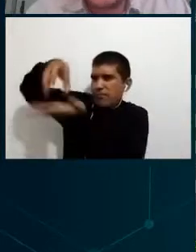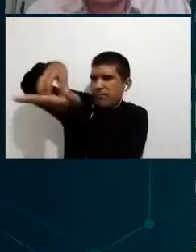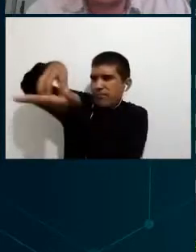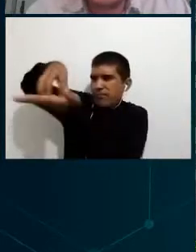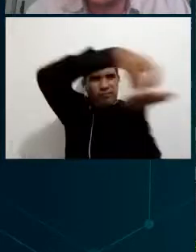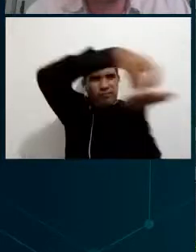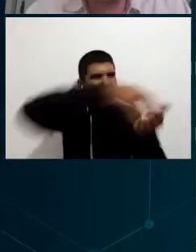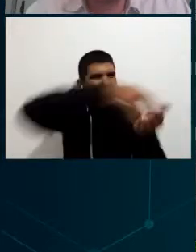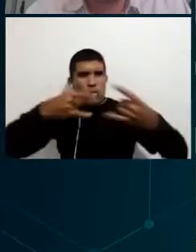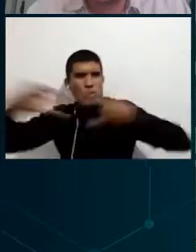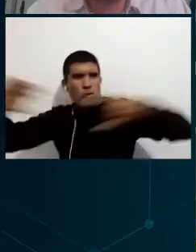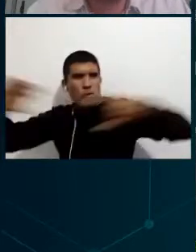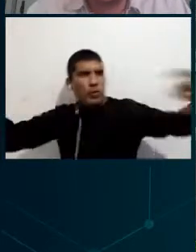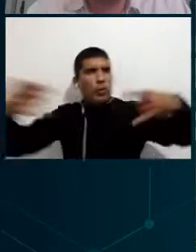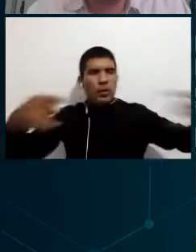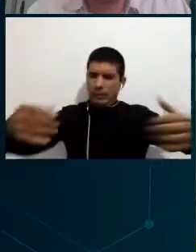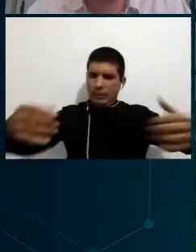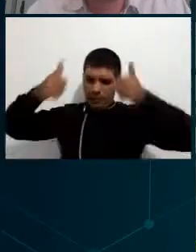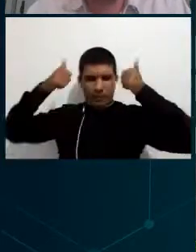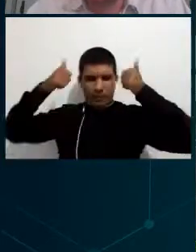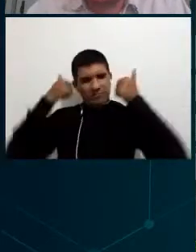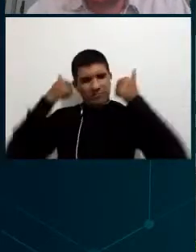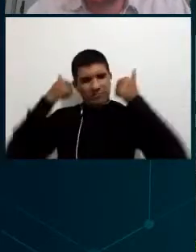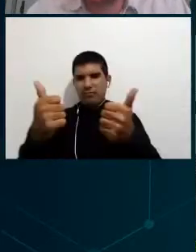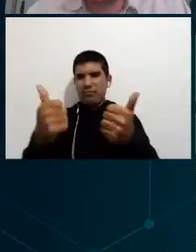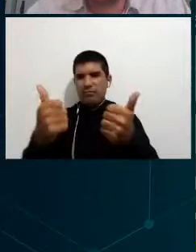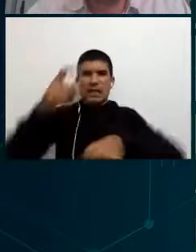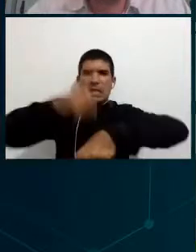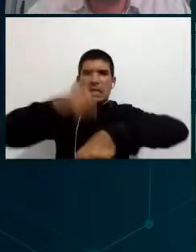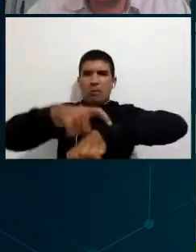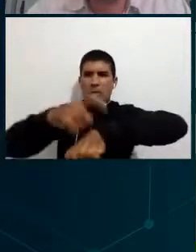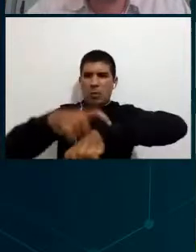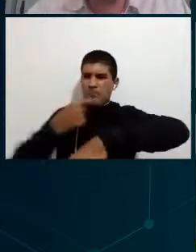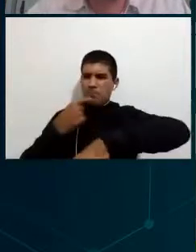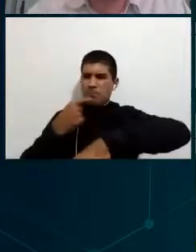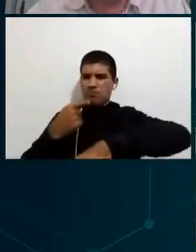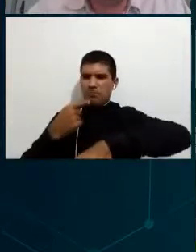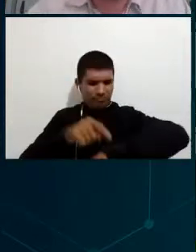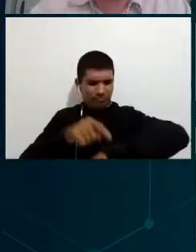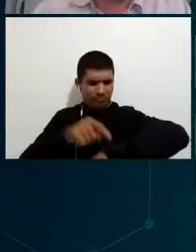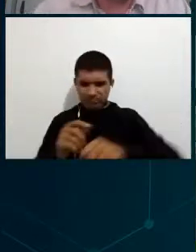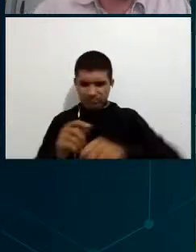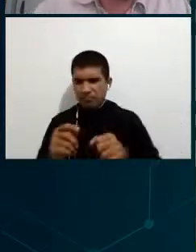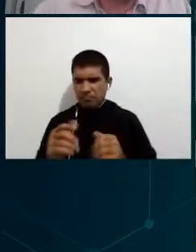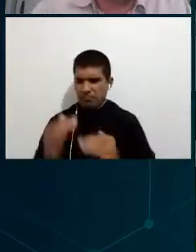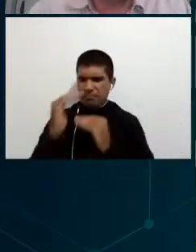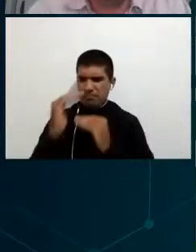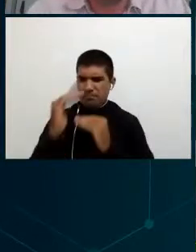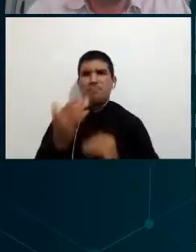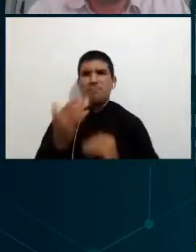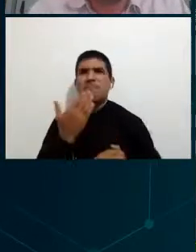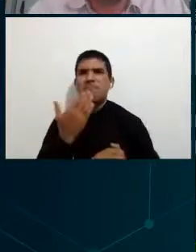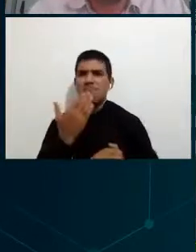Se sugiere pues no utilizar conversiones de medio entre la conexión del IED y el MPLS con el fin